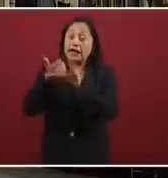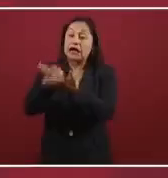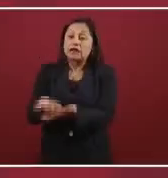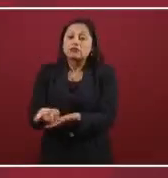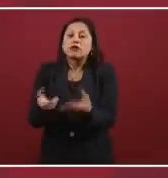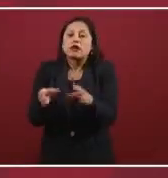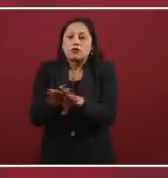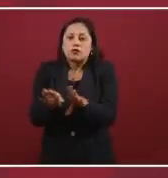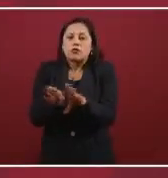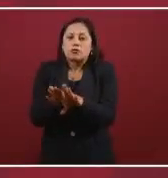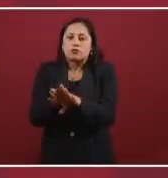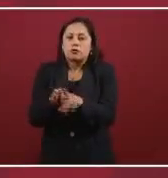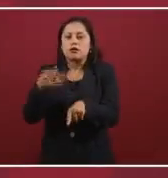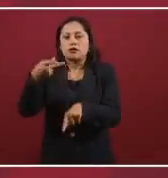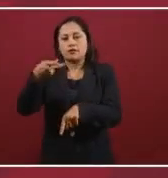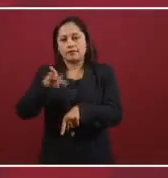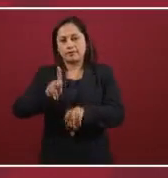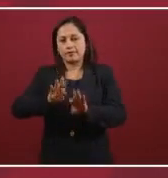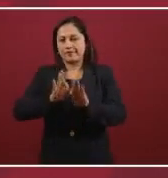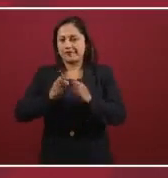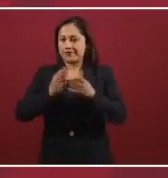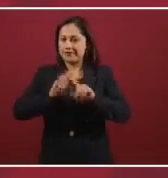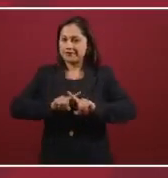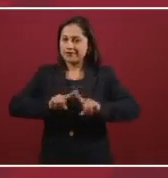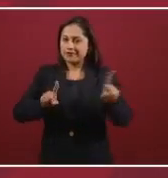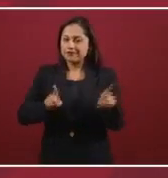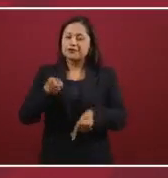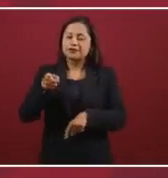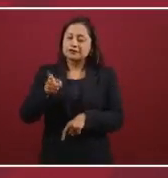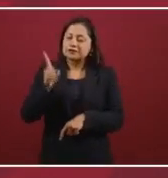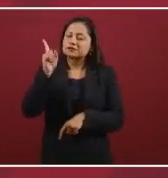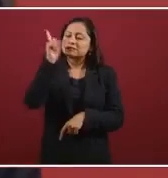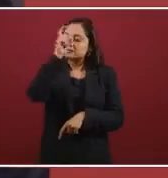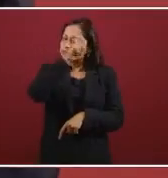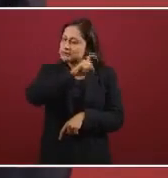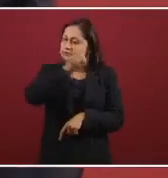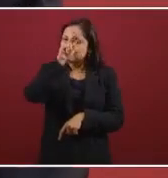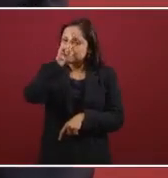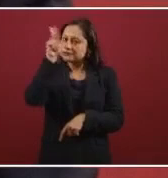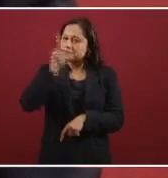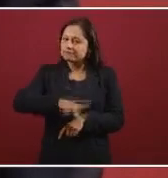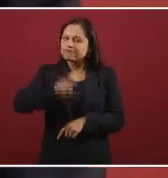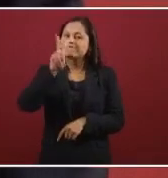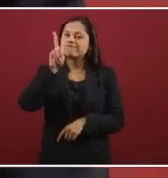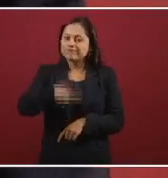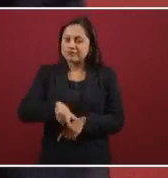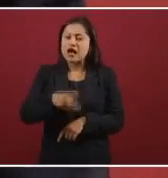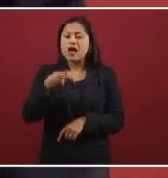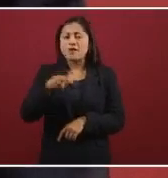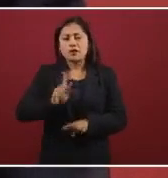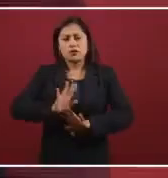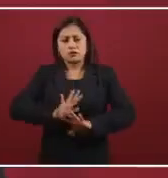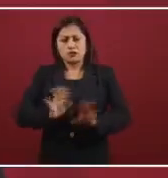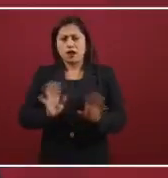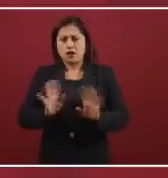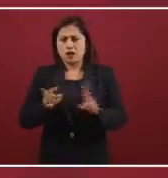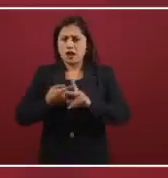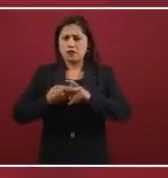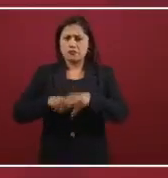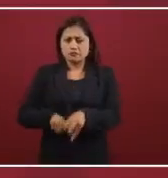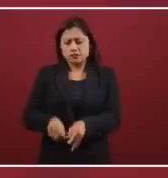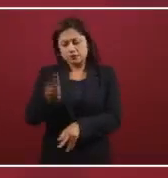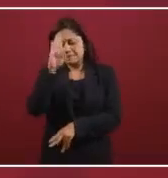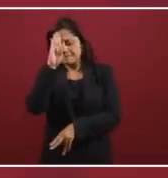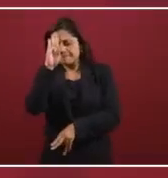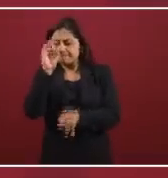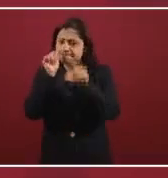Ese procedimiento es más tardado, más complicado, pero se está llevando a cabo. Lo